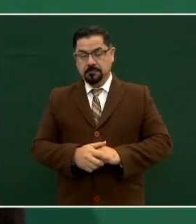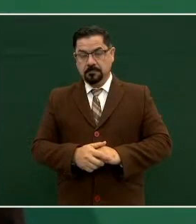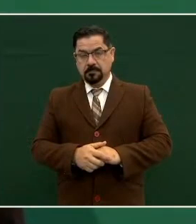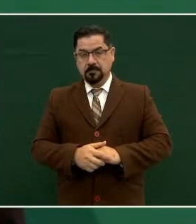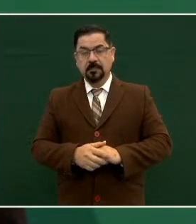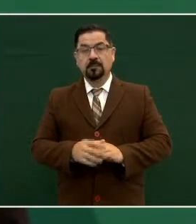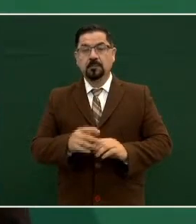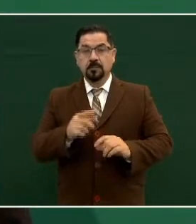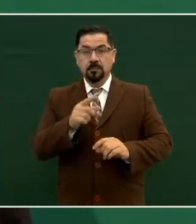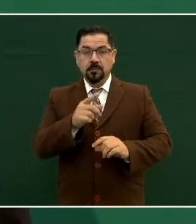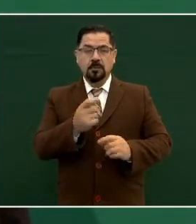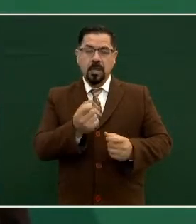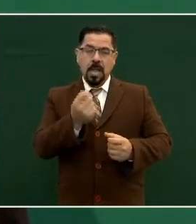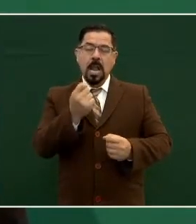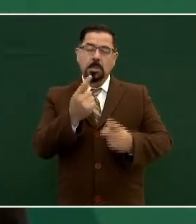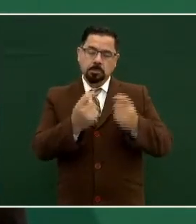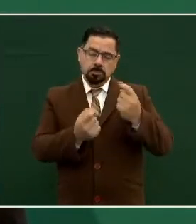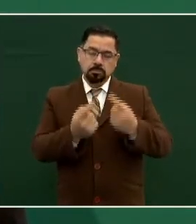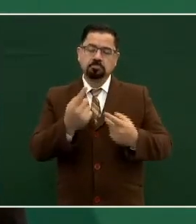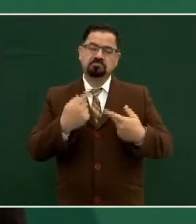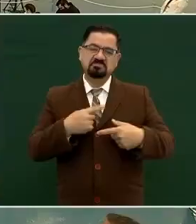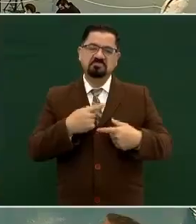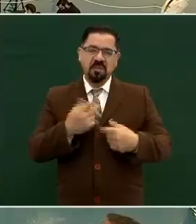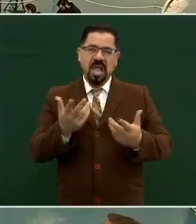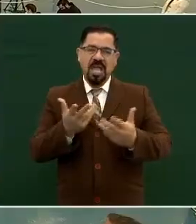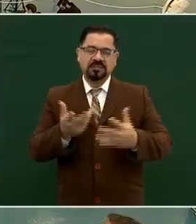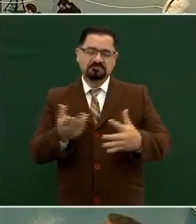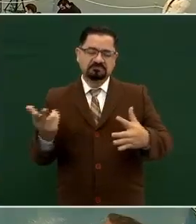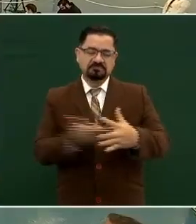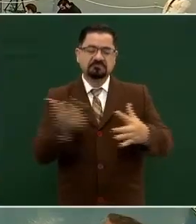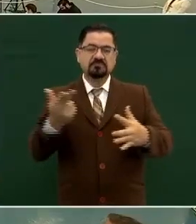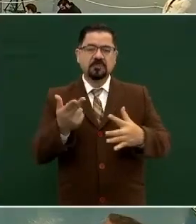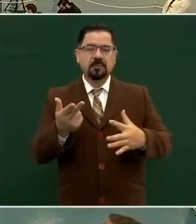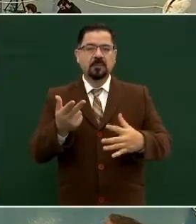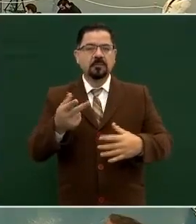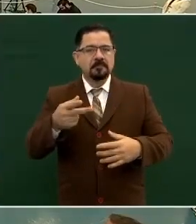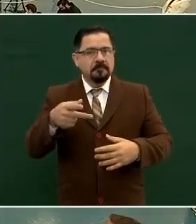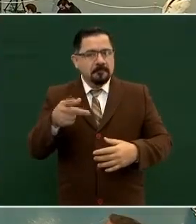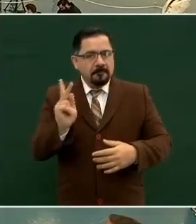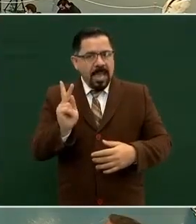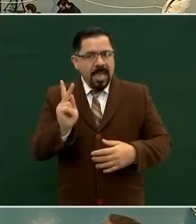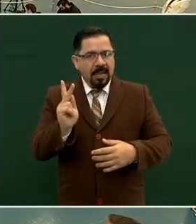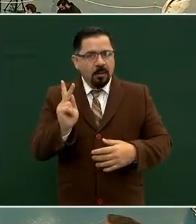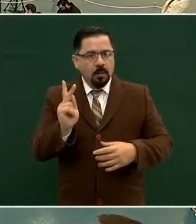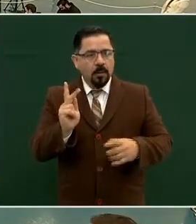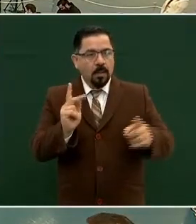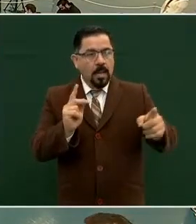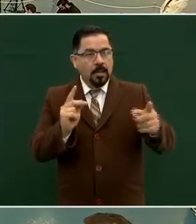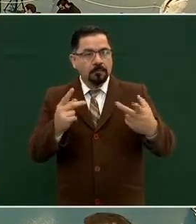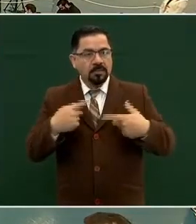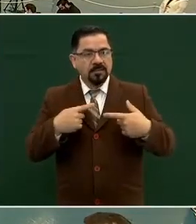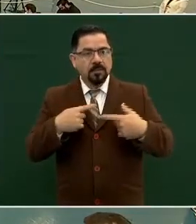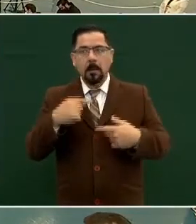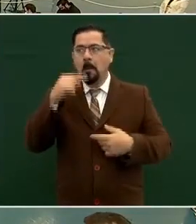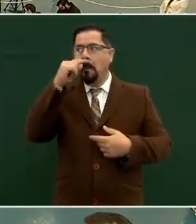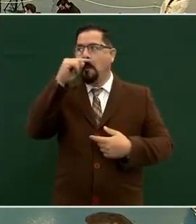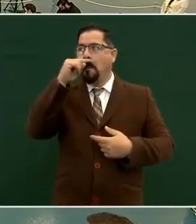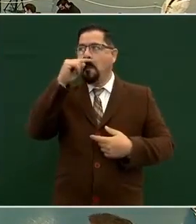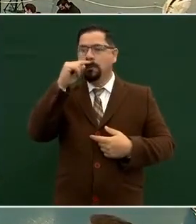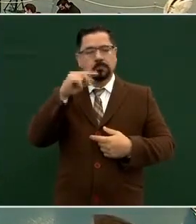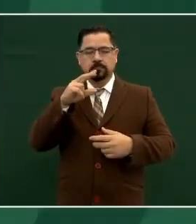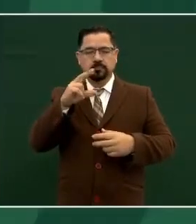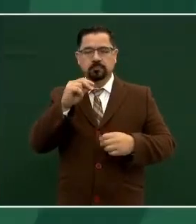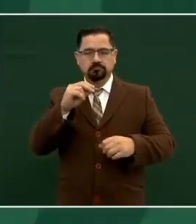se cometan estos lamentables crímenes, pero no hay impunidad, cero impunidad. No es lo mismo